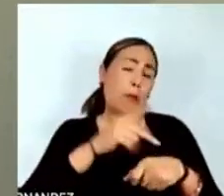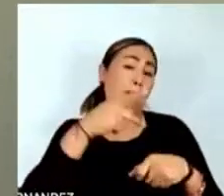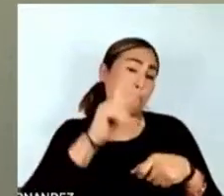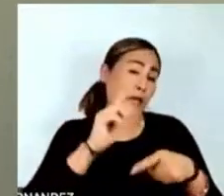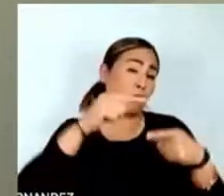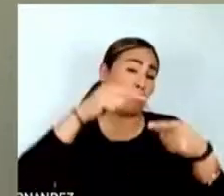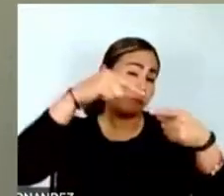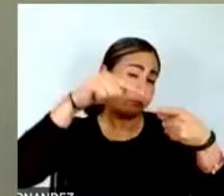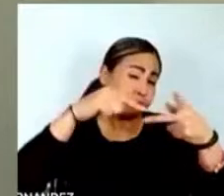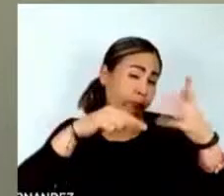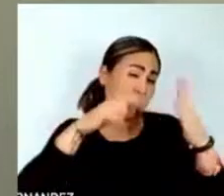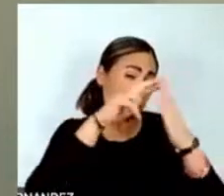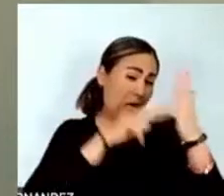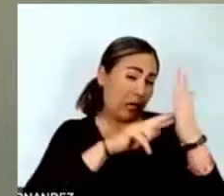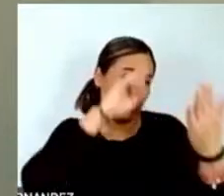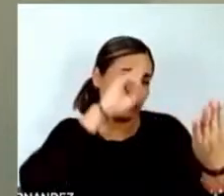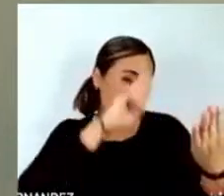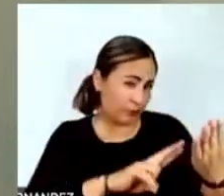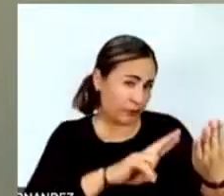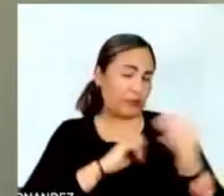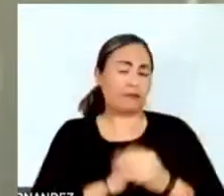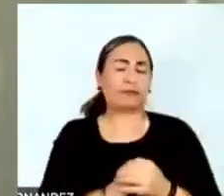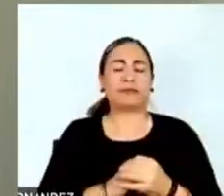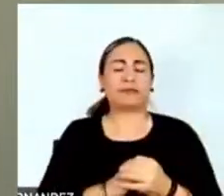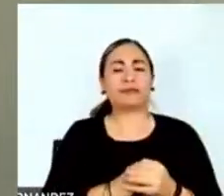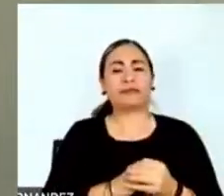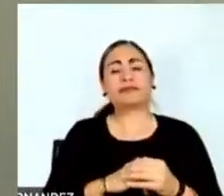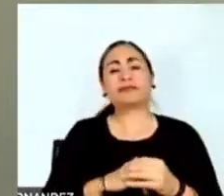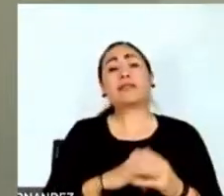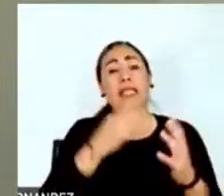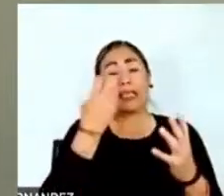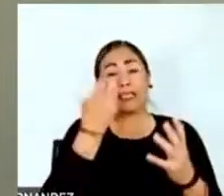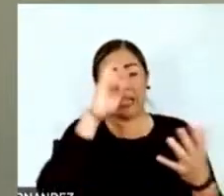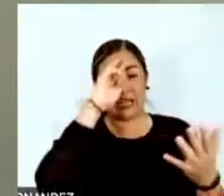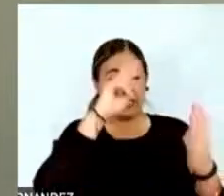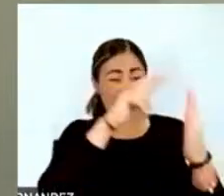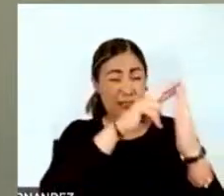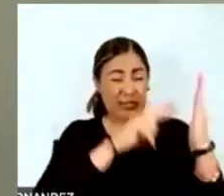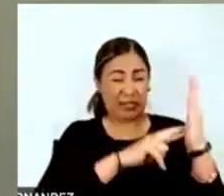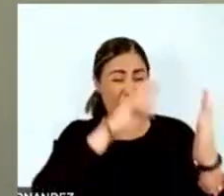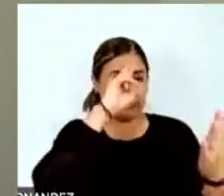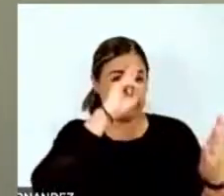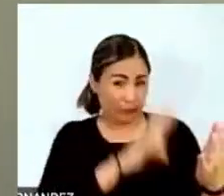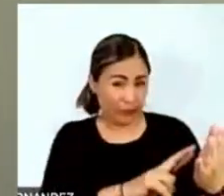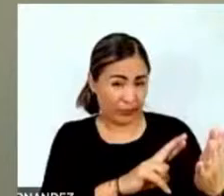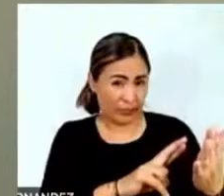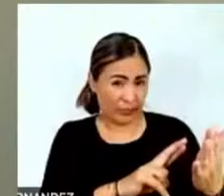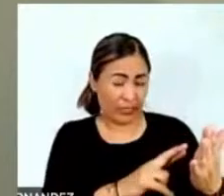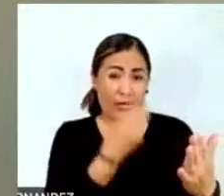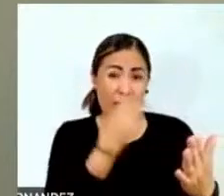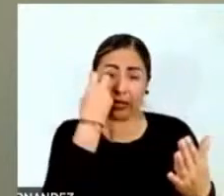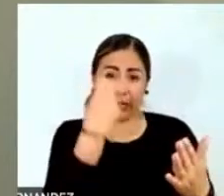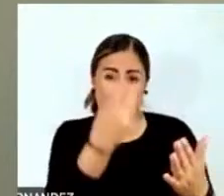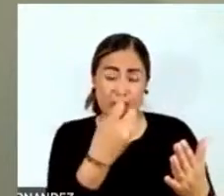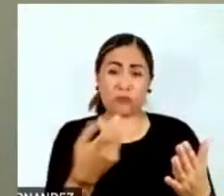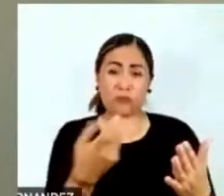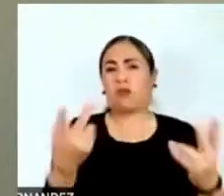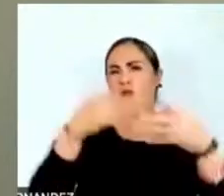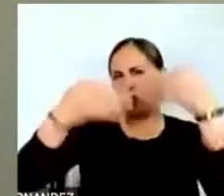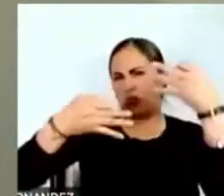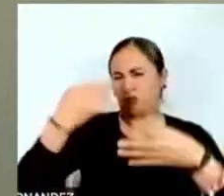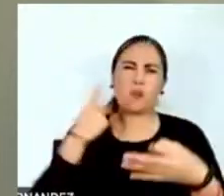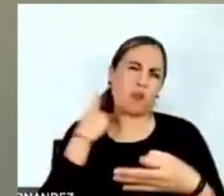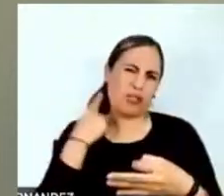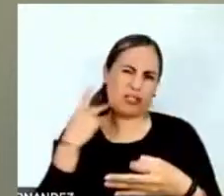como una tensión. Ese mínimo de garantías le quitaría el elemento o el componente político a un juicio político, porque el juicio